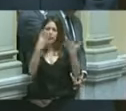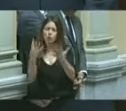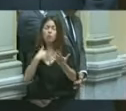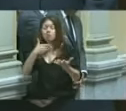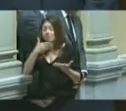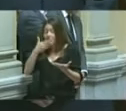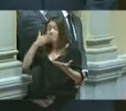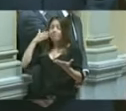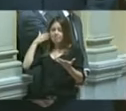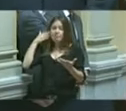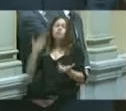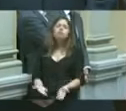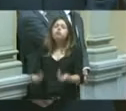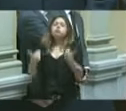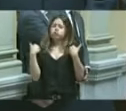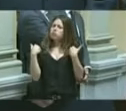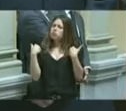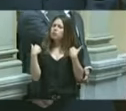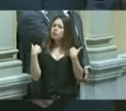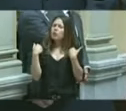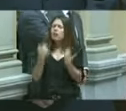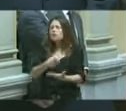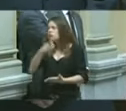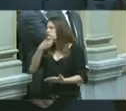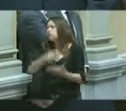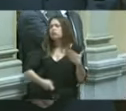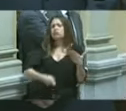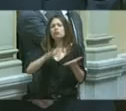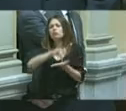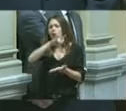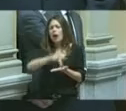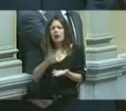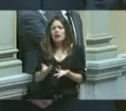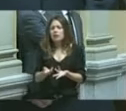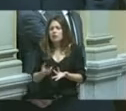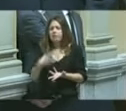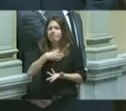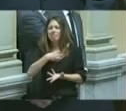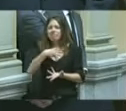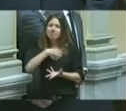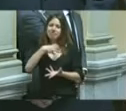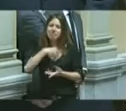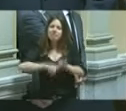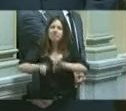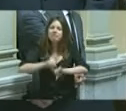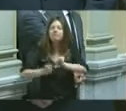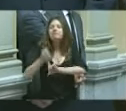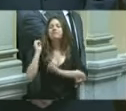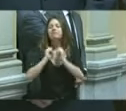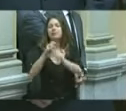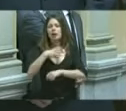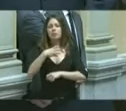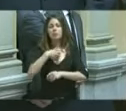supone, la responsabilidad que significa y lo duro que se hace cuando eres incapaz de dar respuestas. Cuando te encuentras cara a cara con